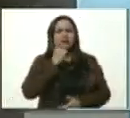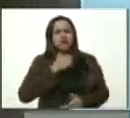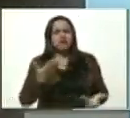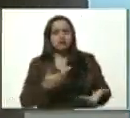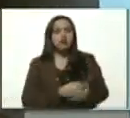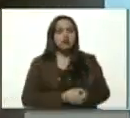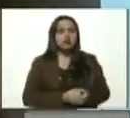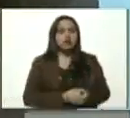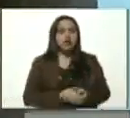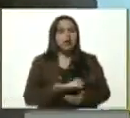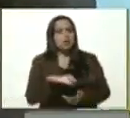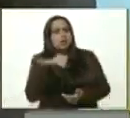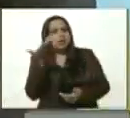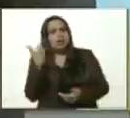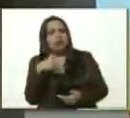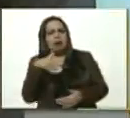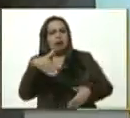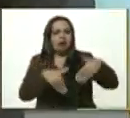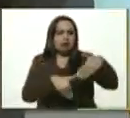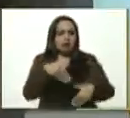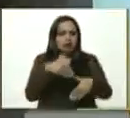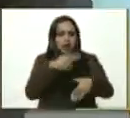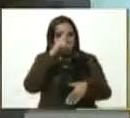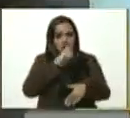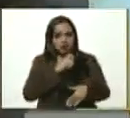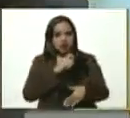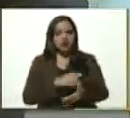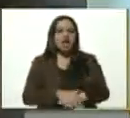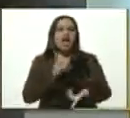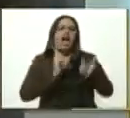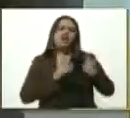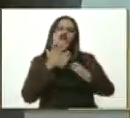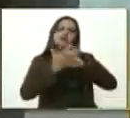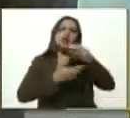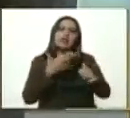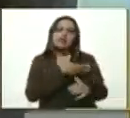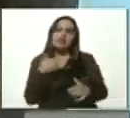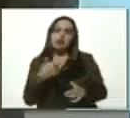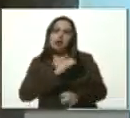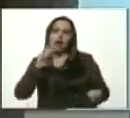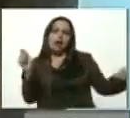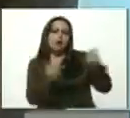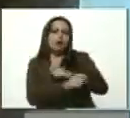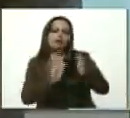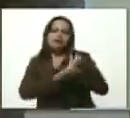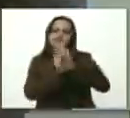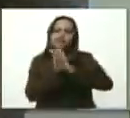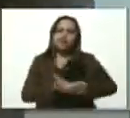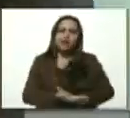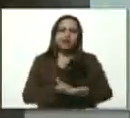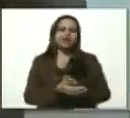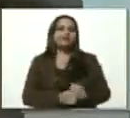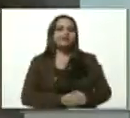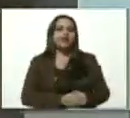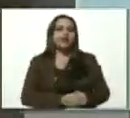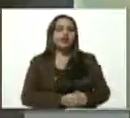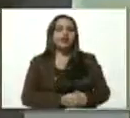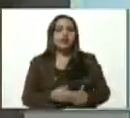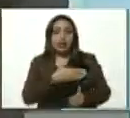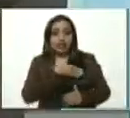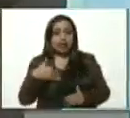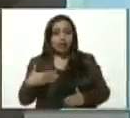las pasadas hubo unos hechos que trataron de boicotearla, para decirlo de alguna forma, de sabotearla, que fue el intento